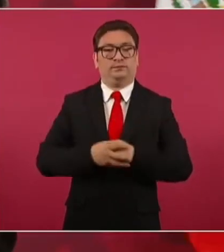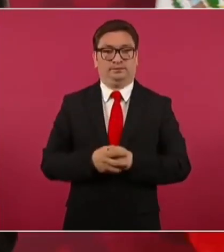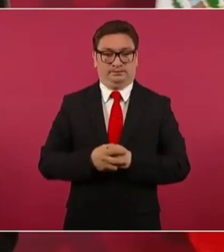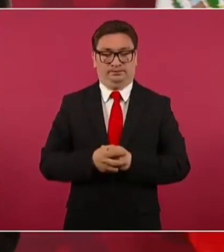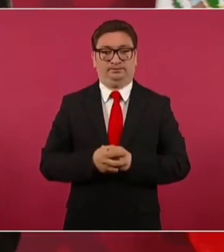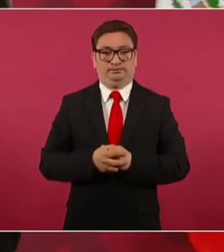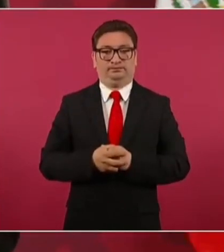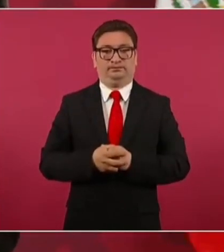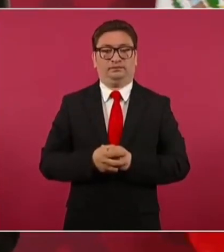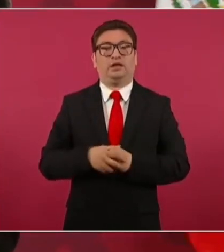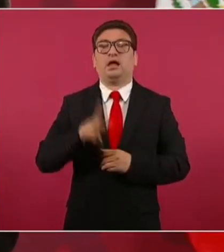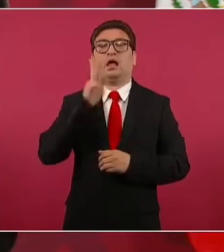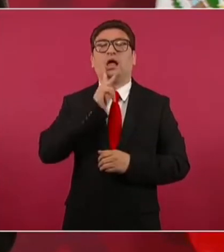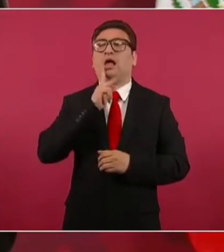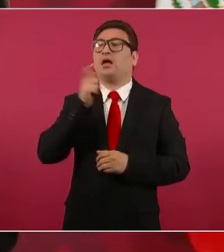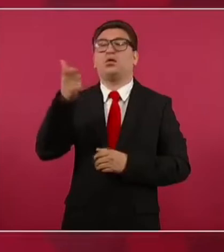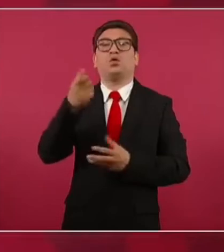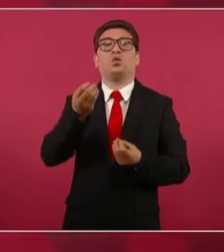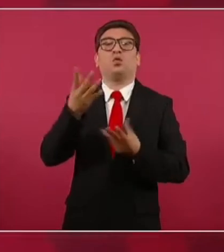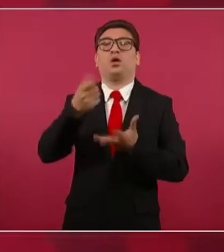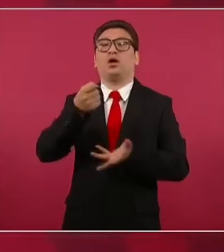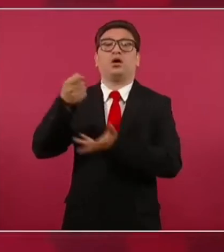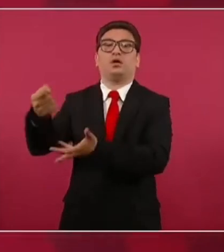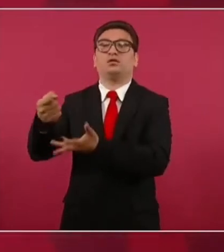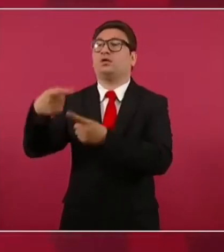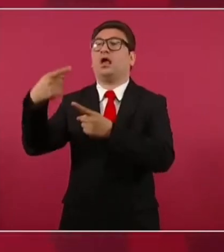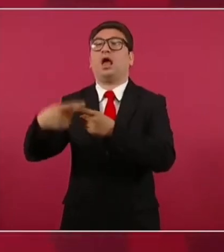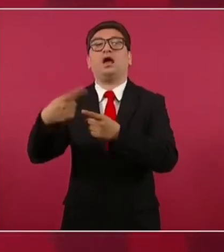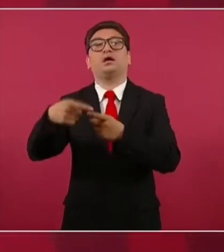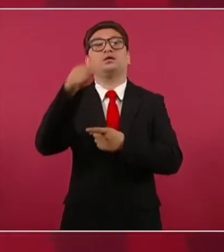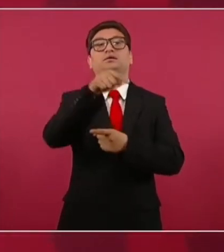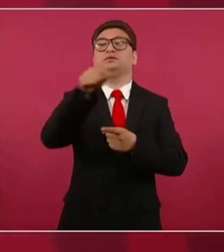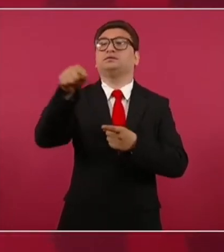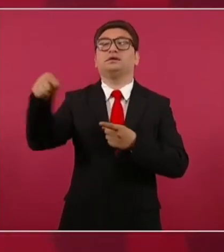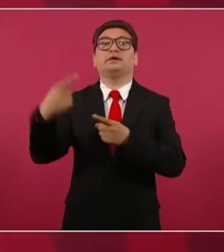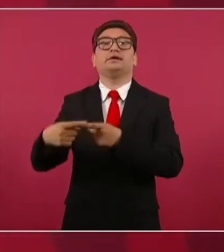ver, ¿cuánto diste? ¿A quién le diste?